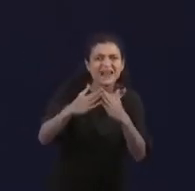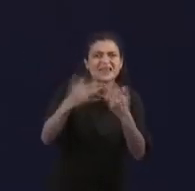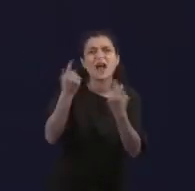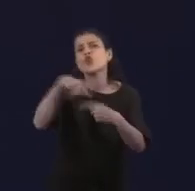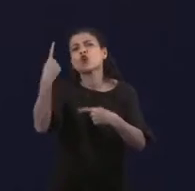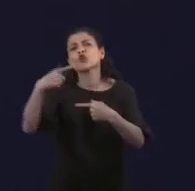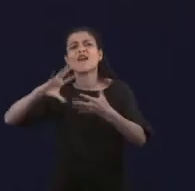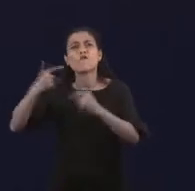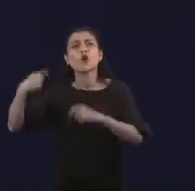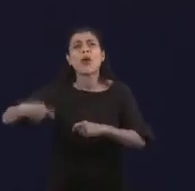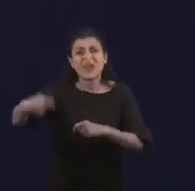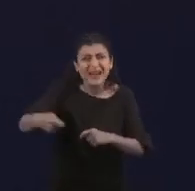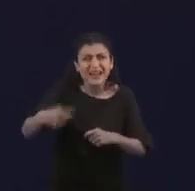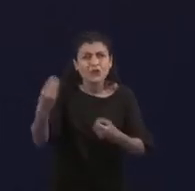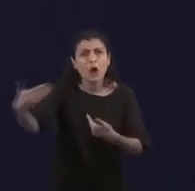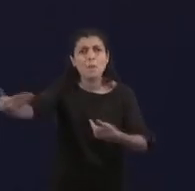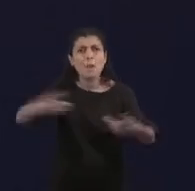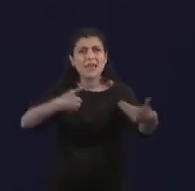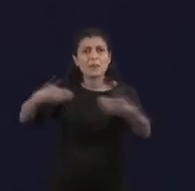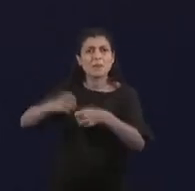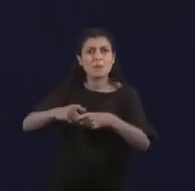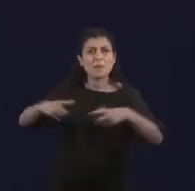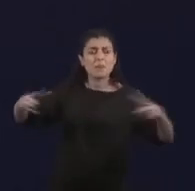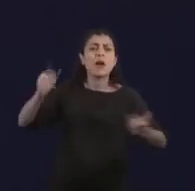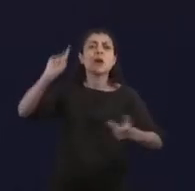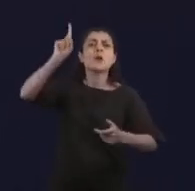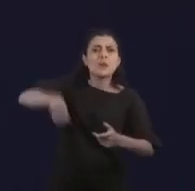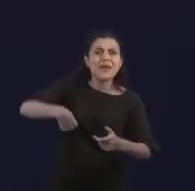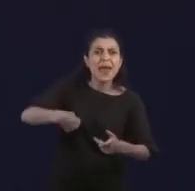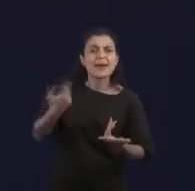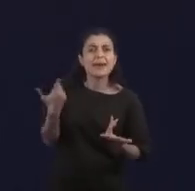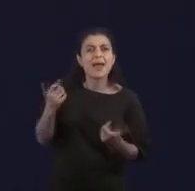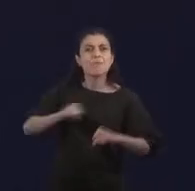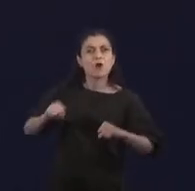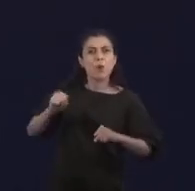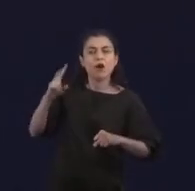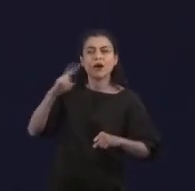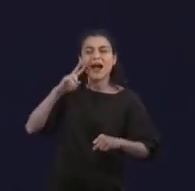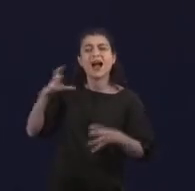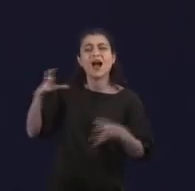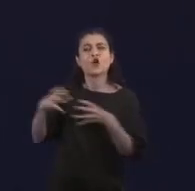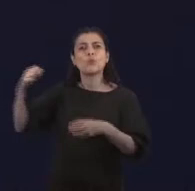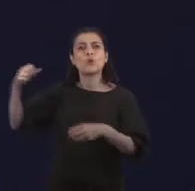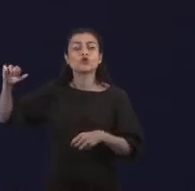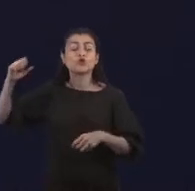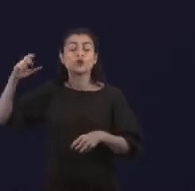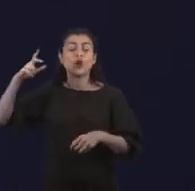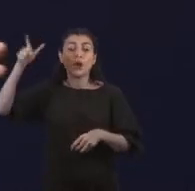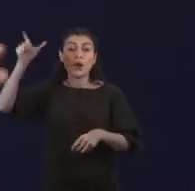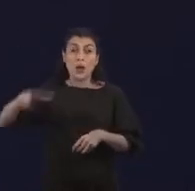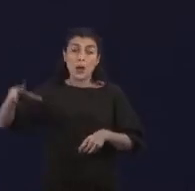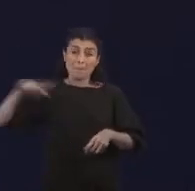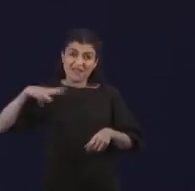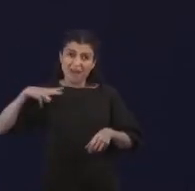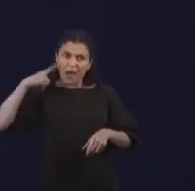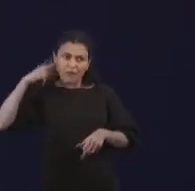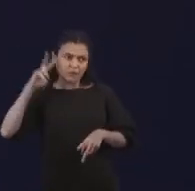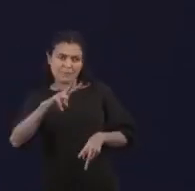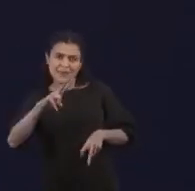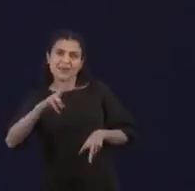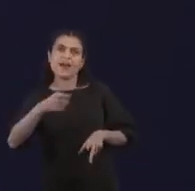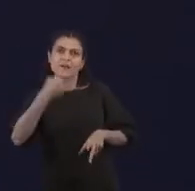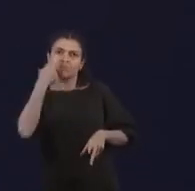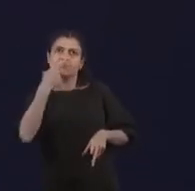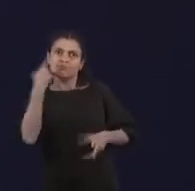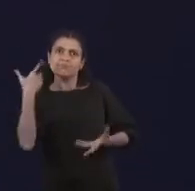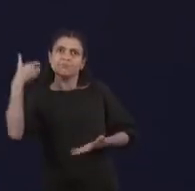créditos, efectivamente va a ser un impulso para el sector privado, que es en nuestro último, digamos, o el